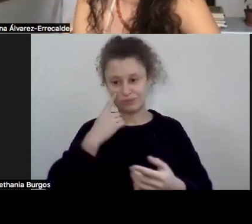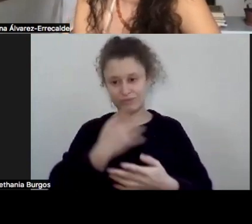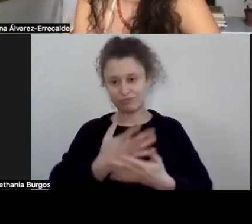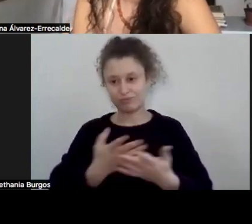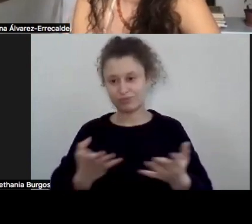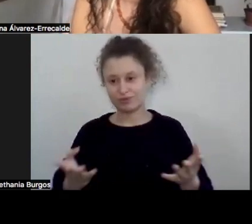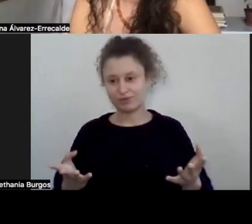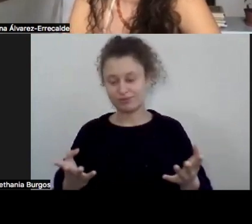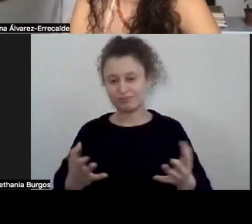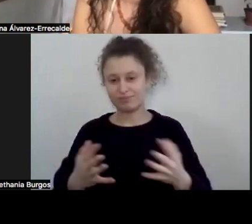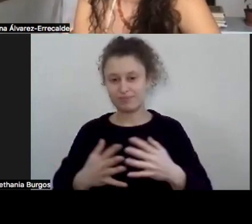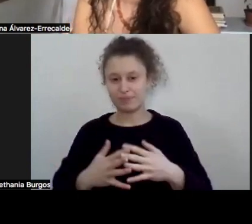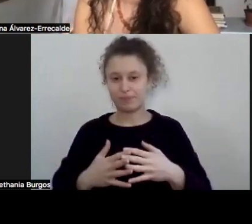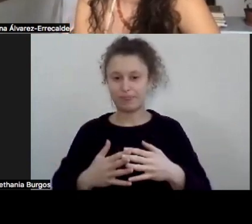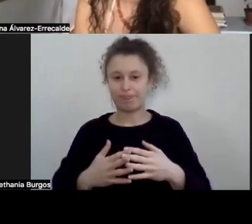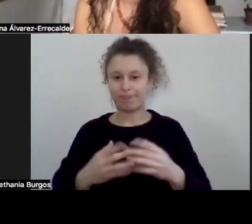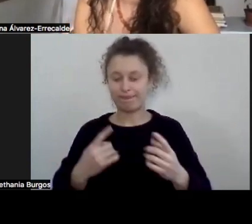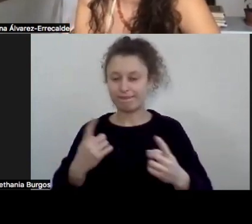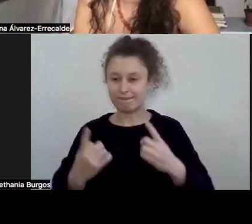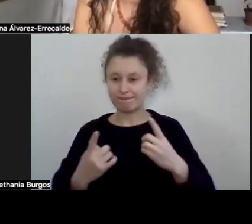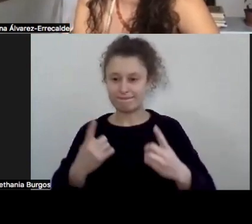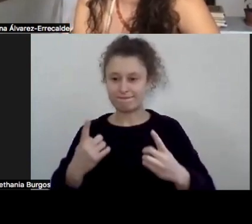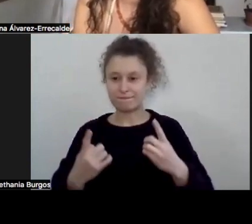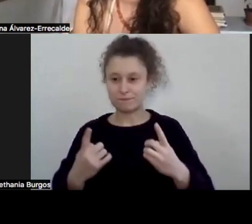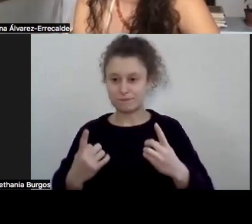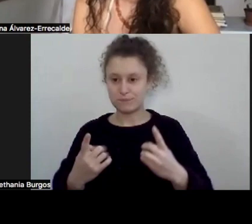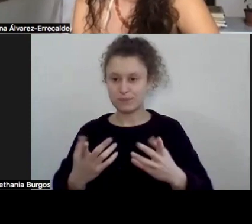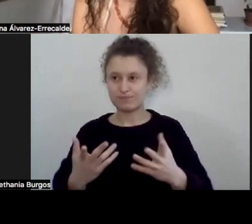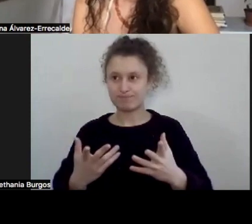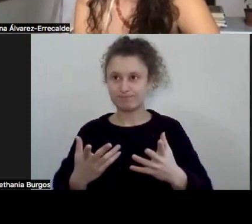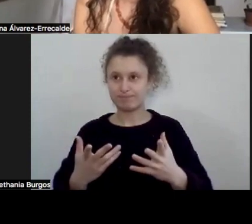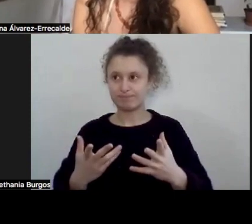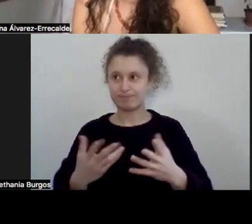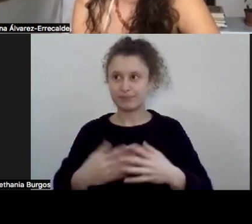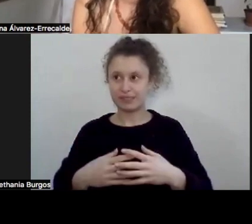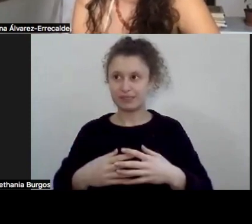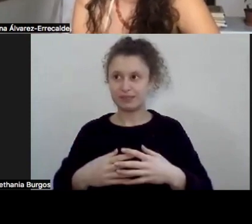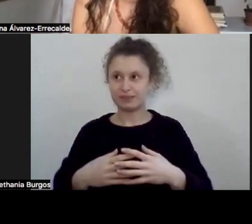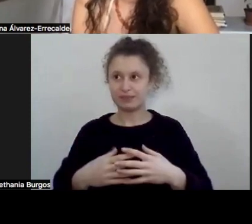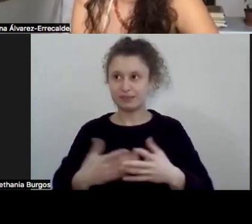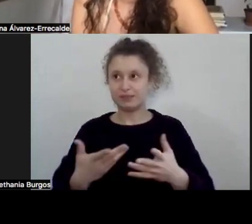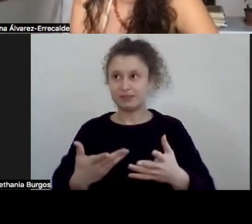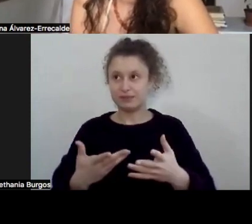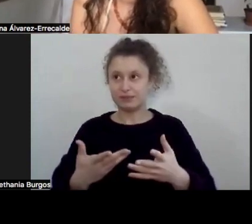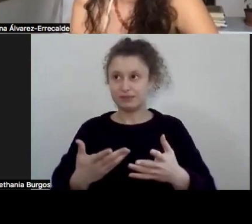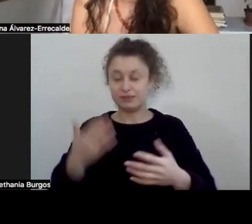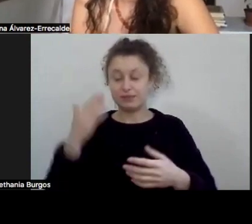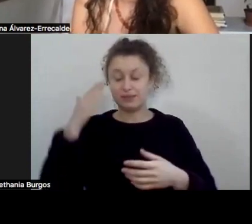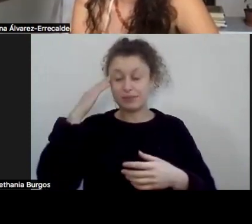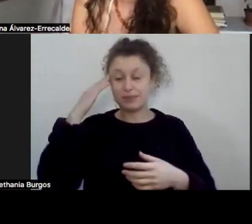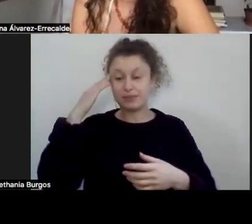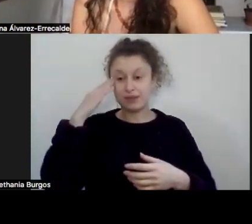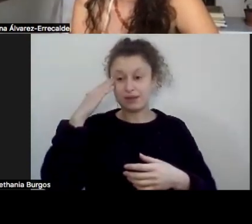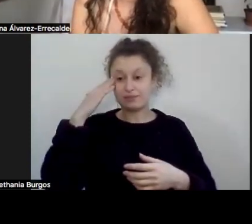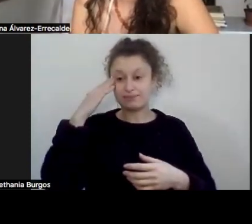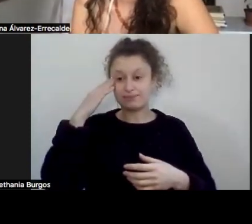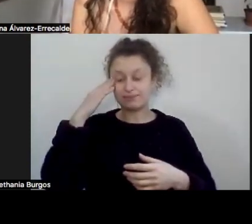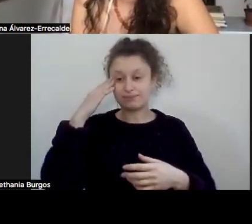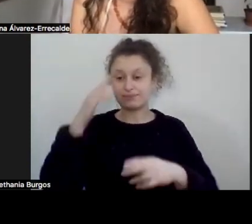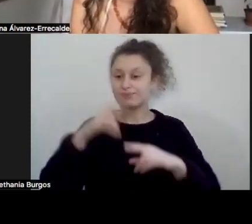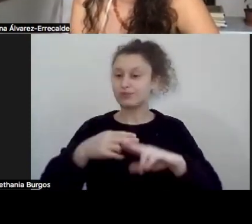poder cuestionarnos de nuevo qué es un buen nacer, un buen vivir y un buen morir, ¿no? Muchas